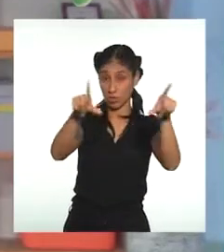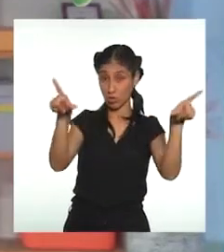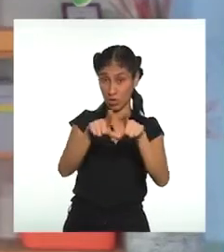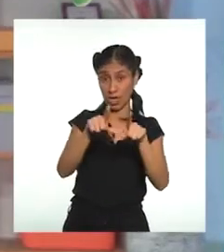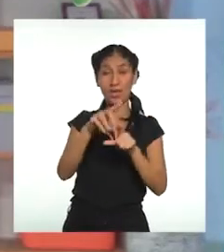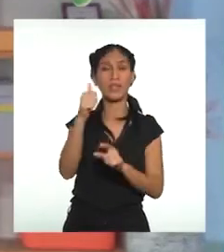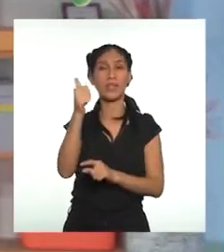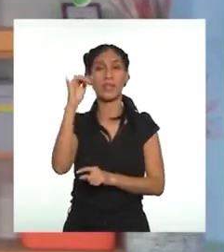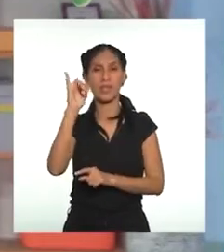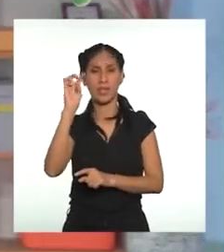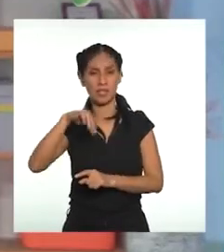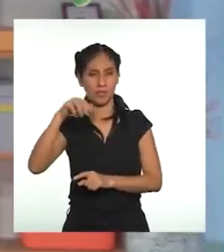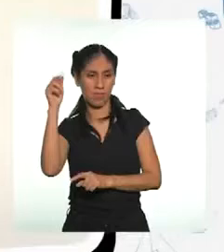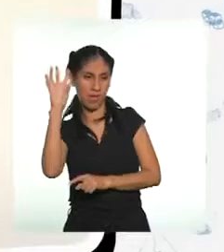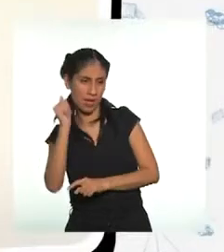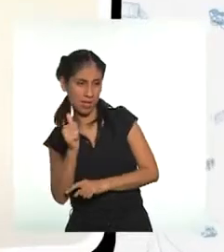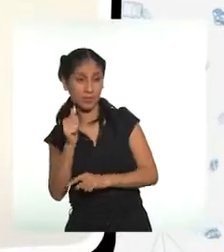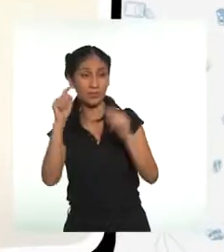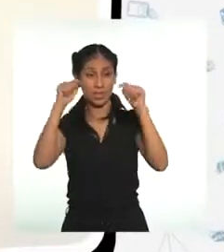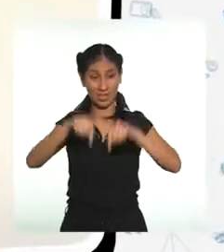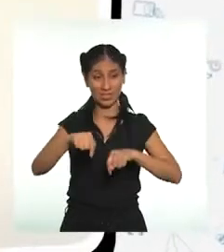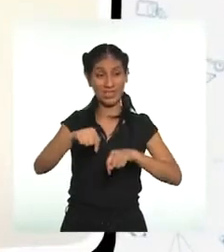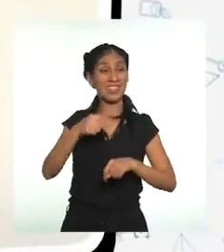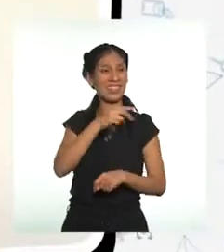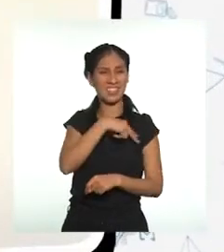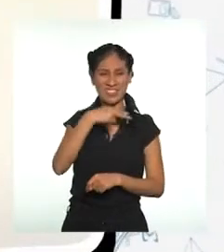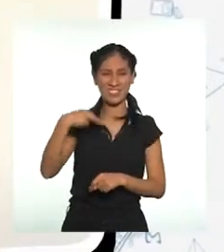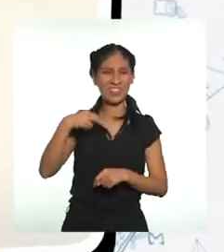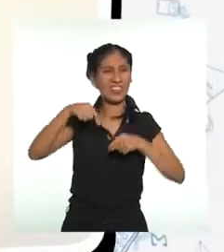la población aymara. Nanakaja,